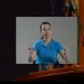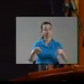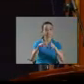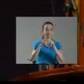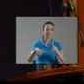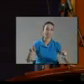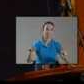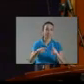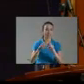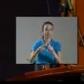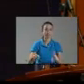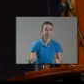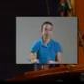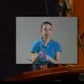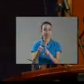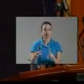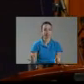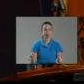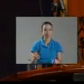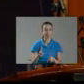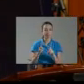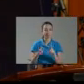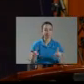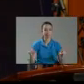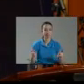¿Que está sin trabajo? Póngase de pie, los que están sin trabajo.